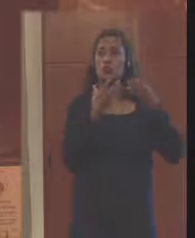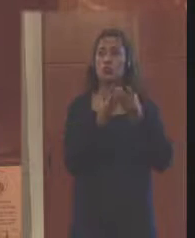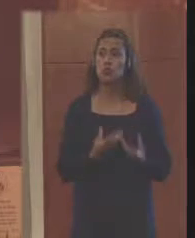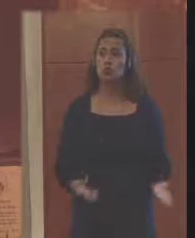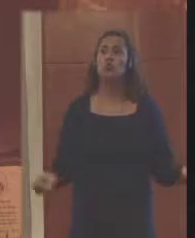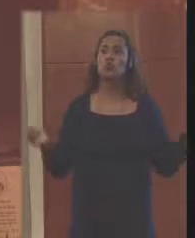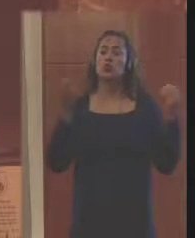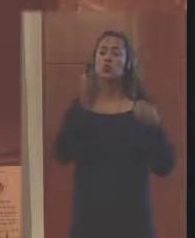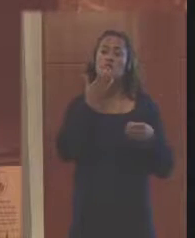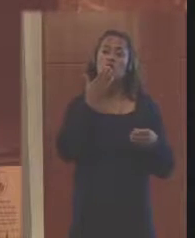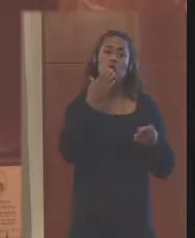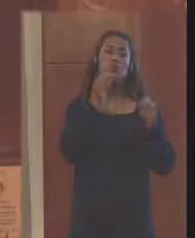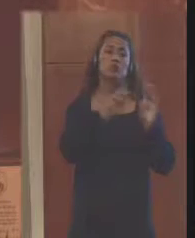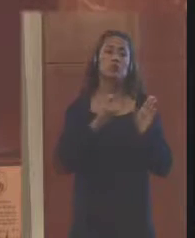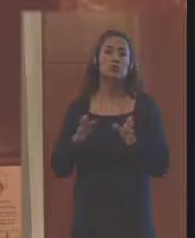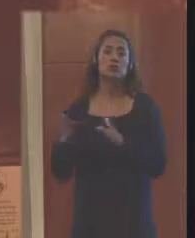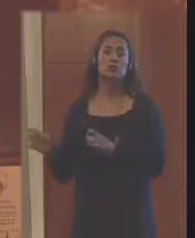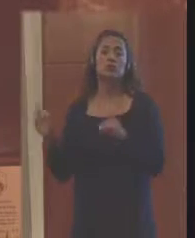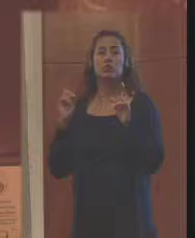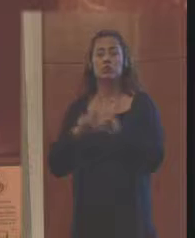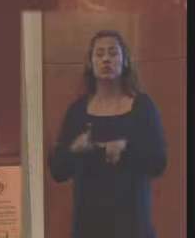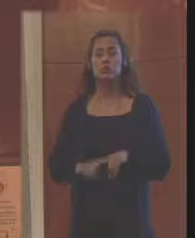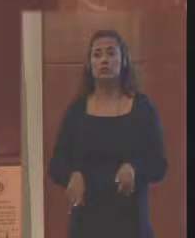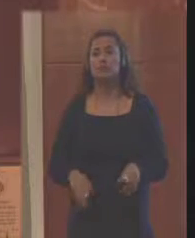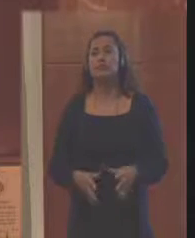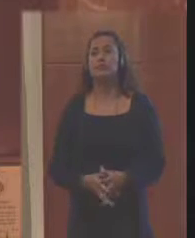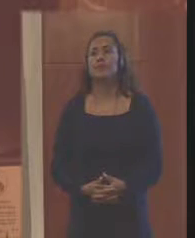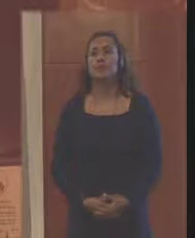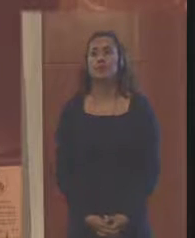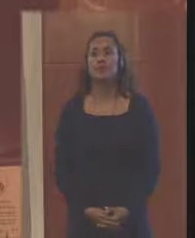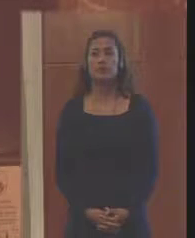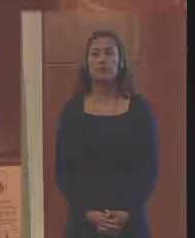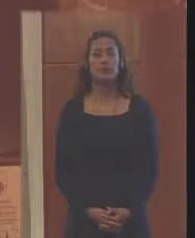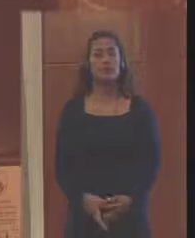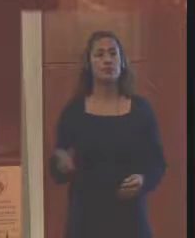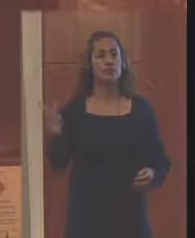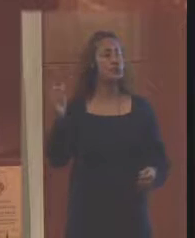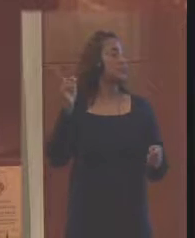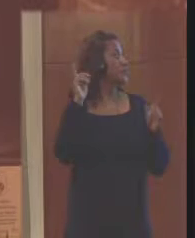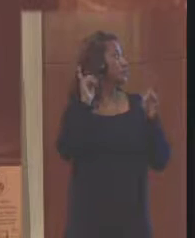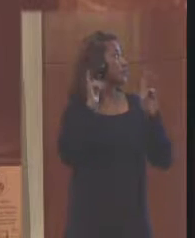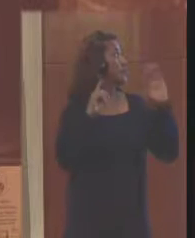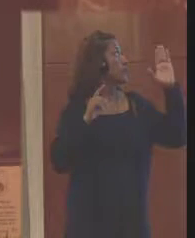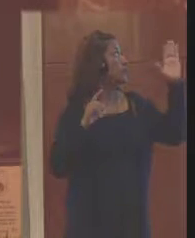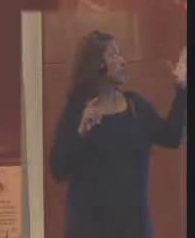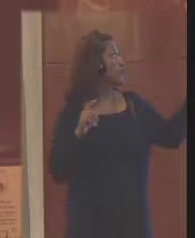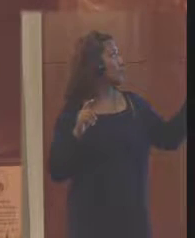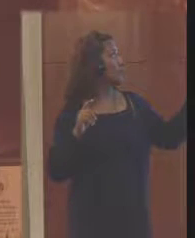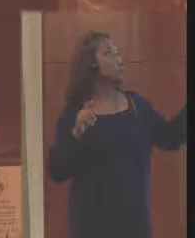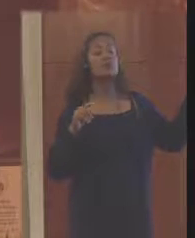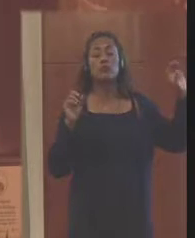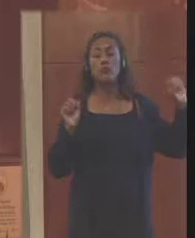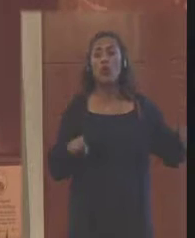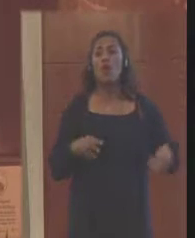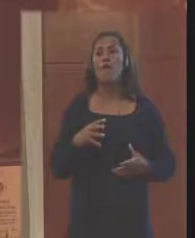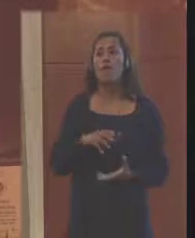factibles a todas las regiones, todos los países. Los gobiernos pueden contar, por ejemplo, con fondos de